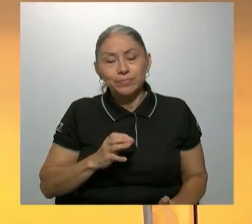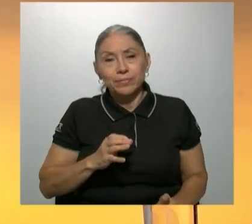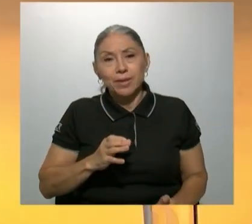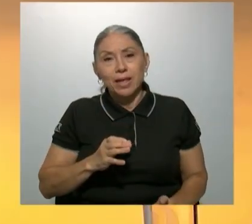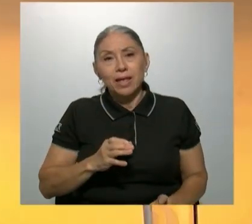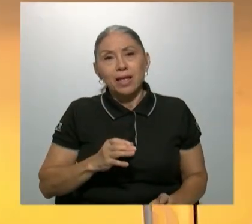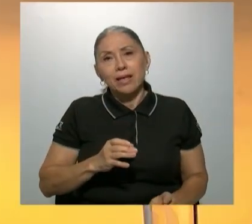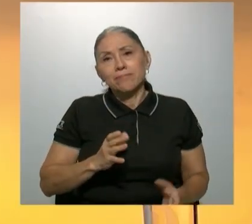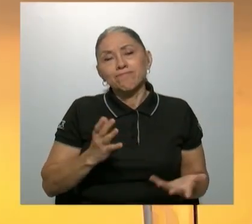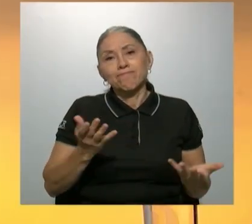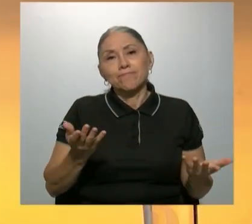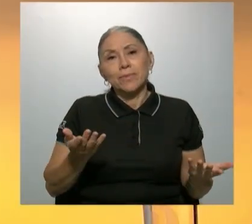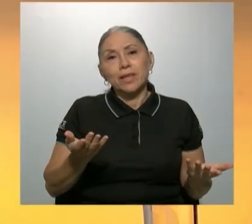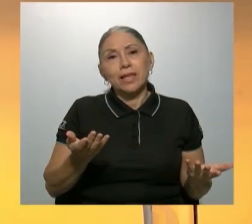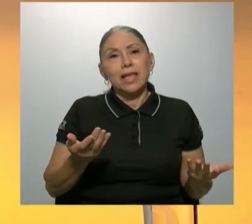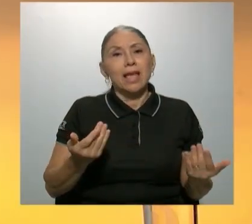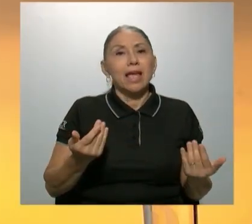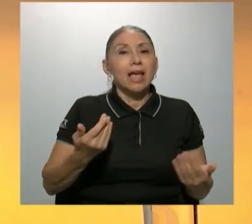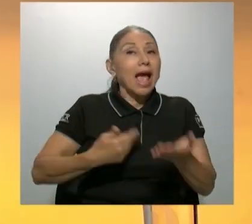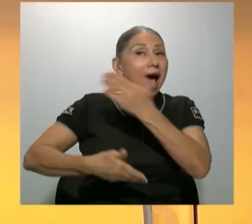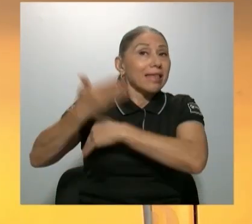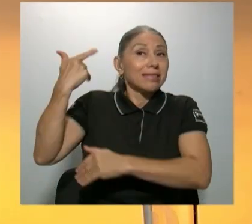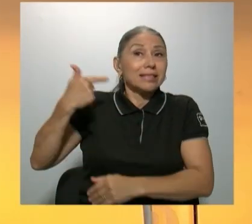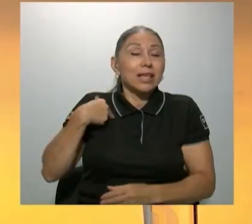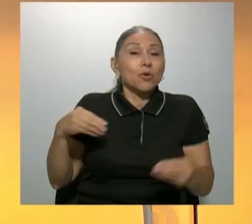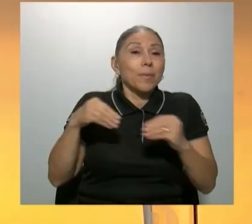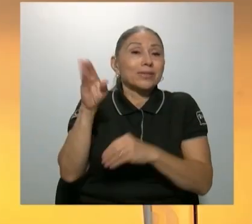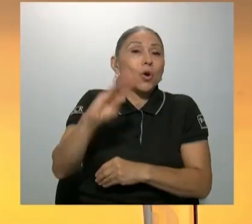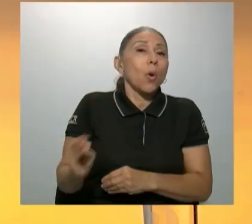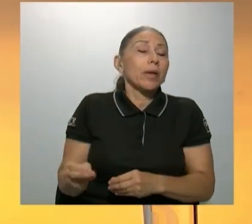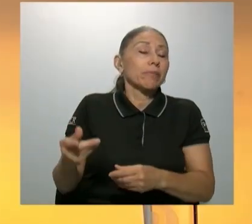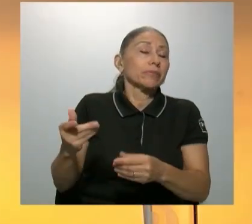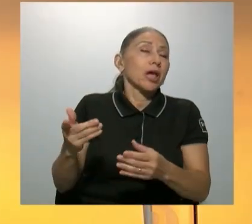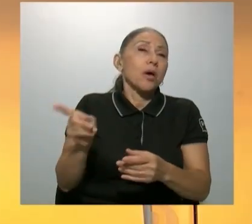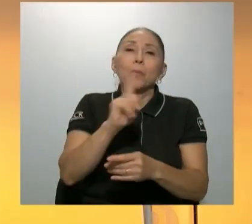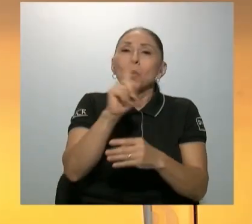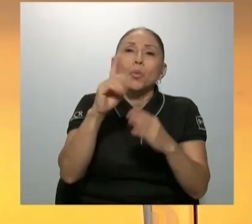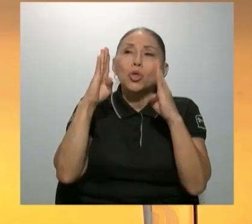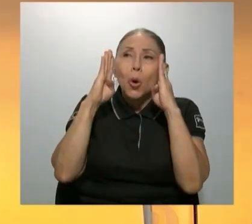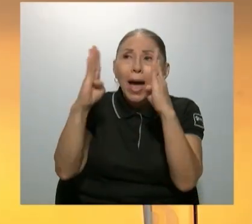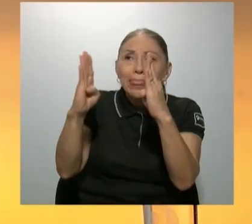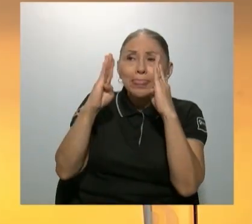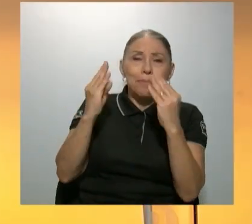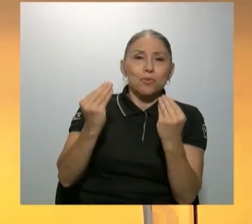tampoco le hicieron mucho caso cuando no era anciano, pero ahora le hacen menos caso, pero